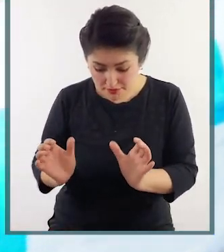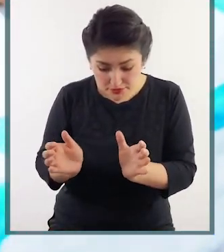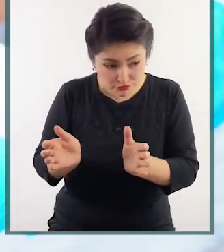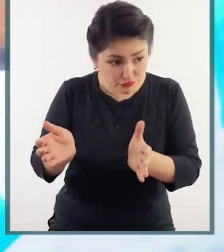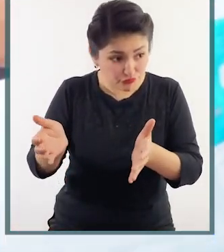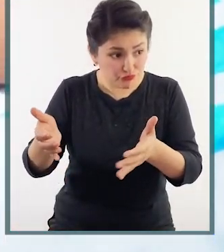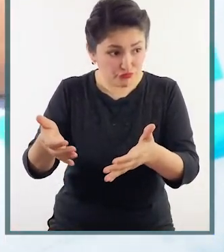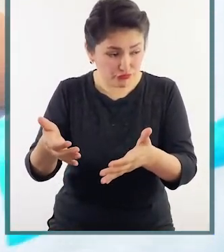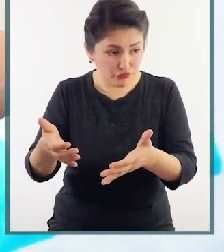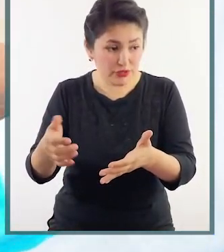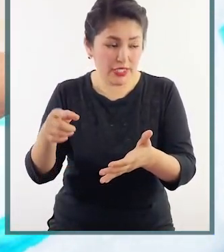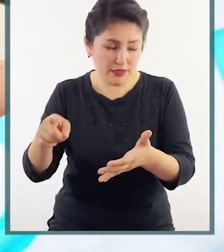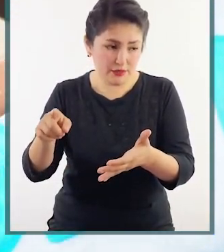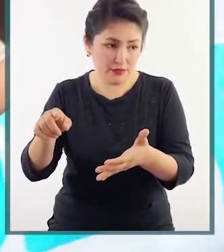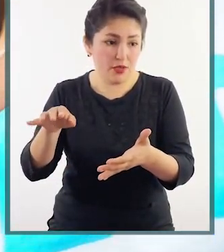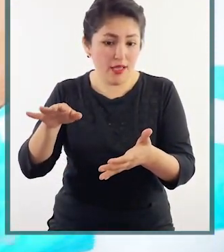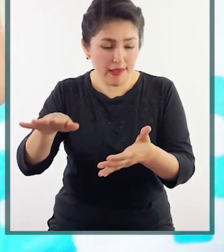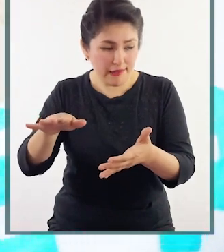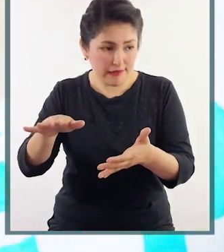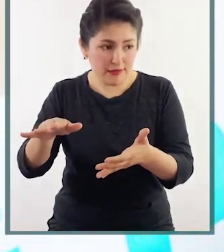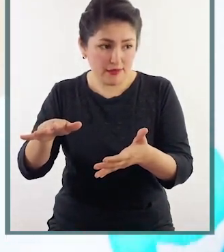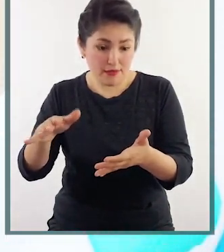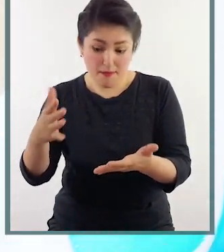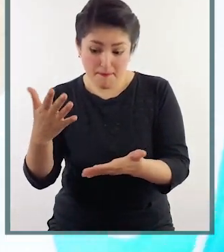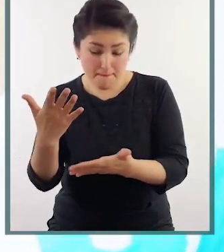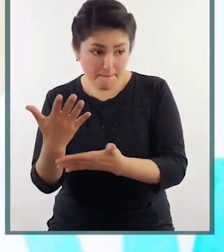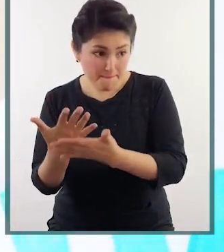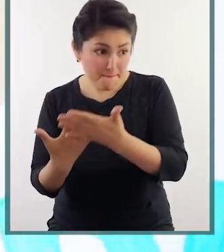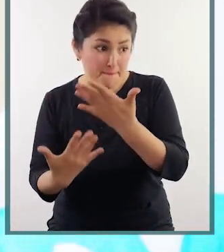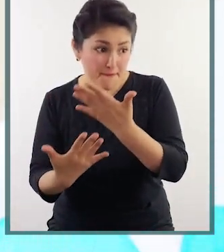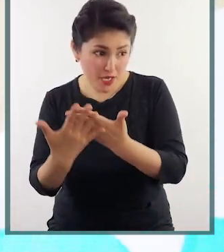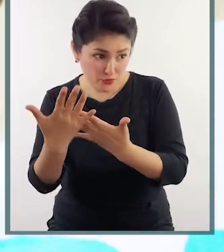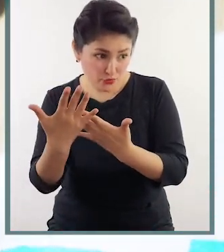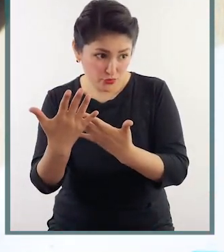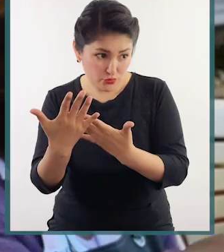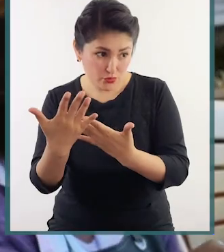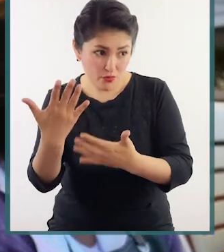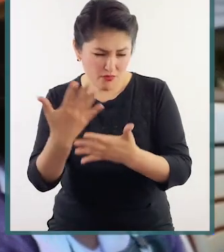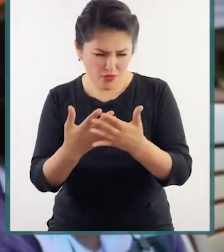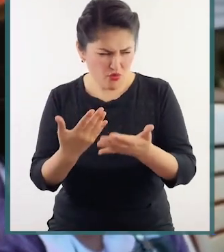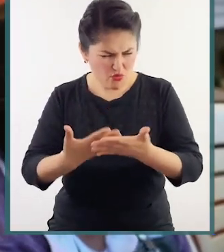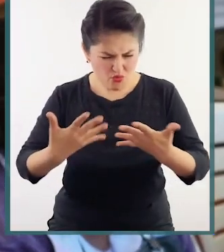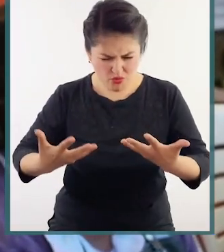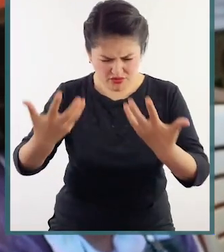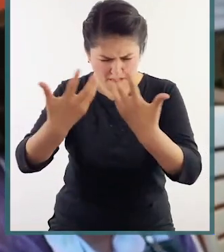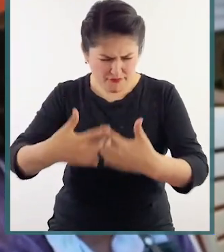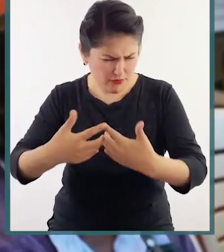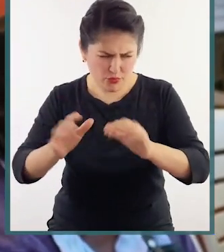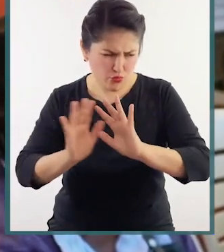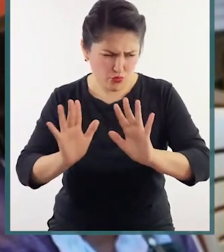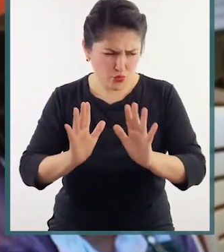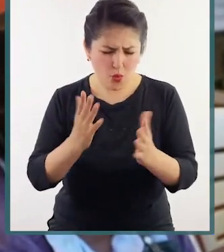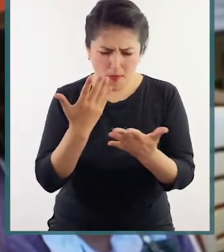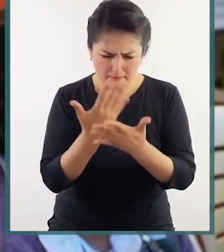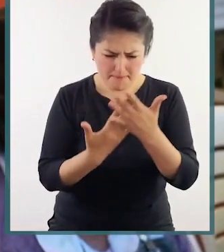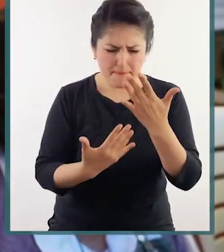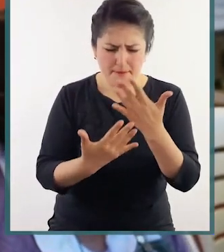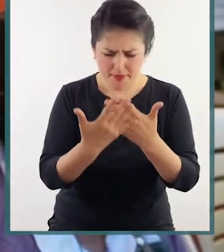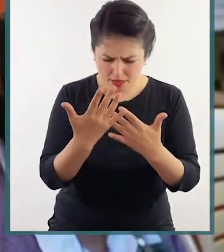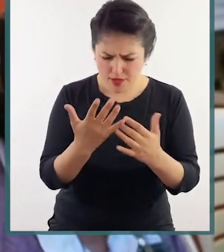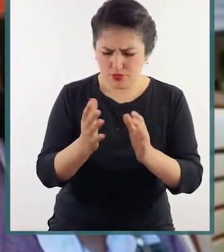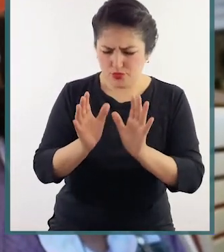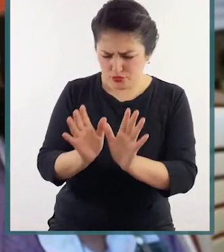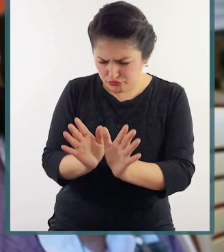cerámicas de nuestra zona que hacen base de mano, no utilizan otro tipo de, como se